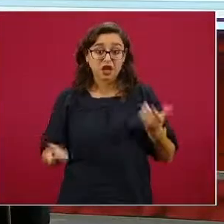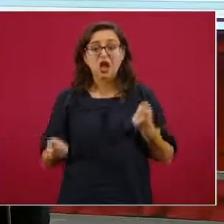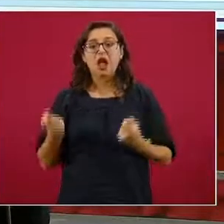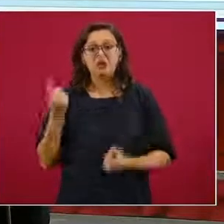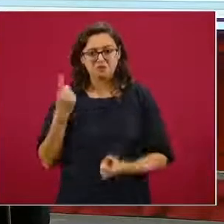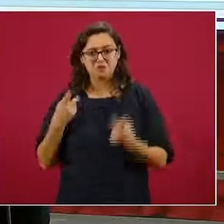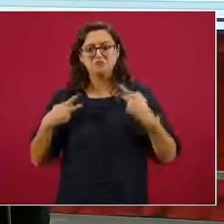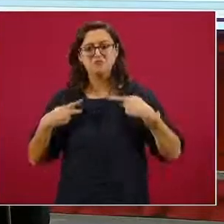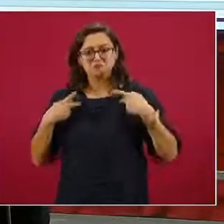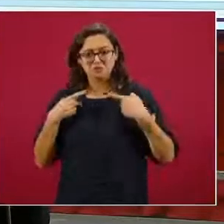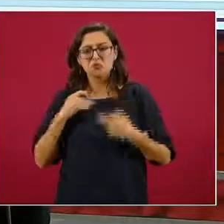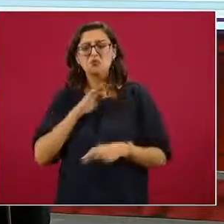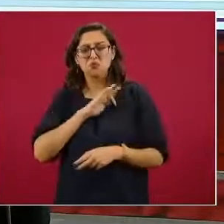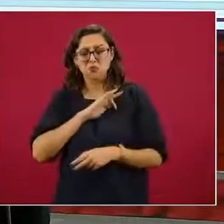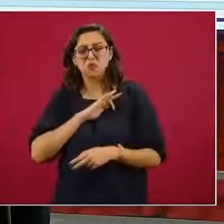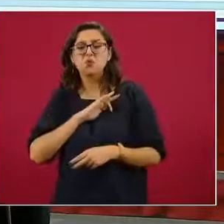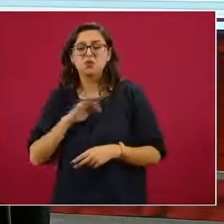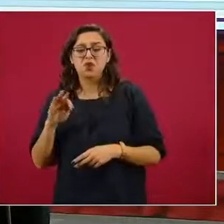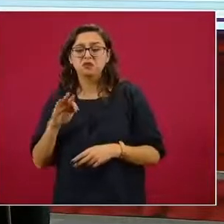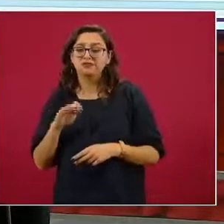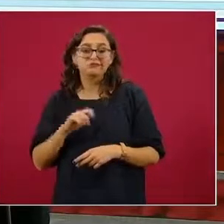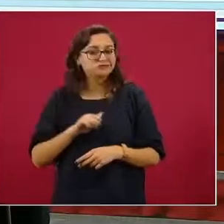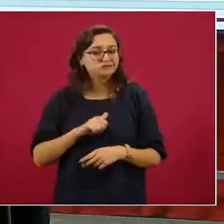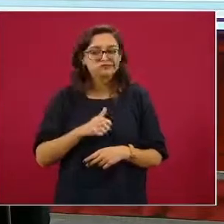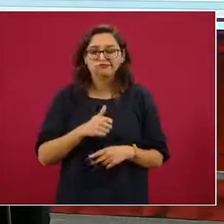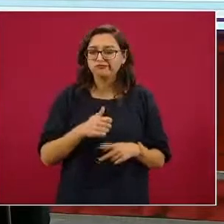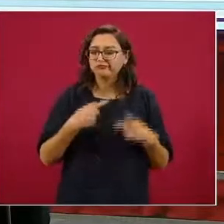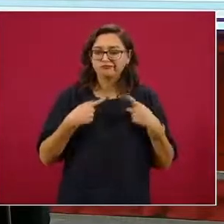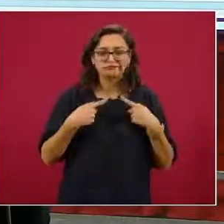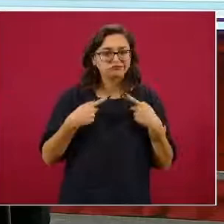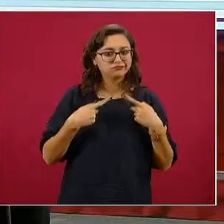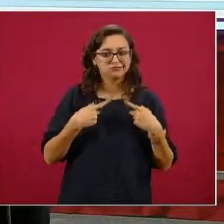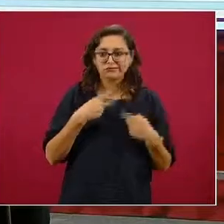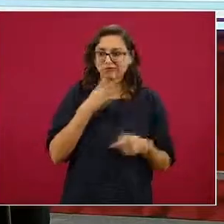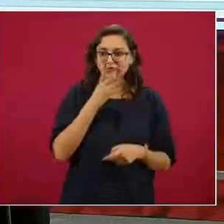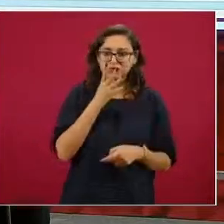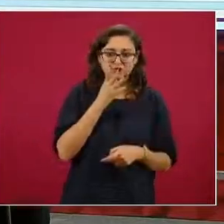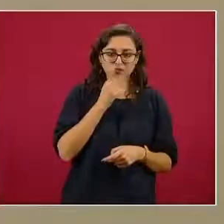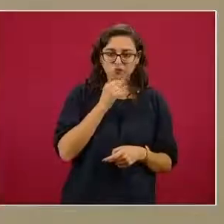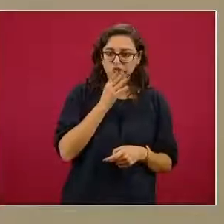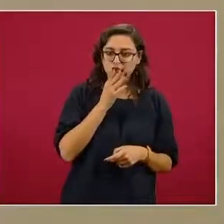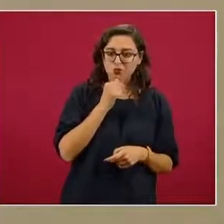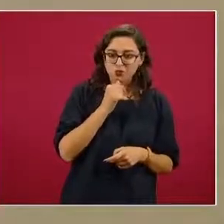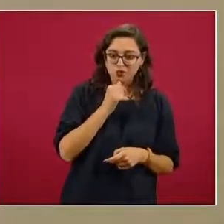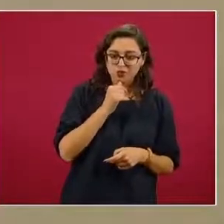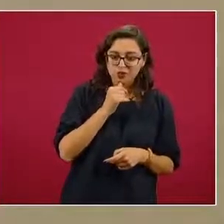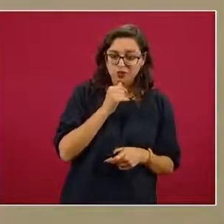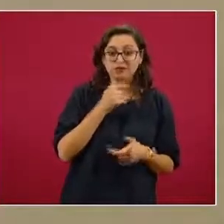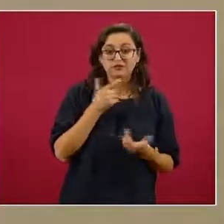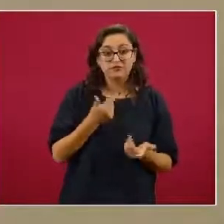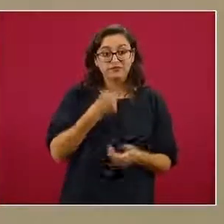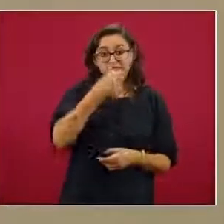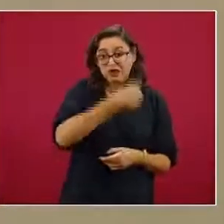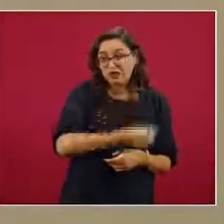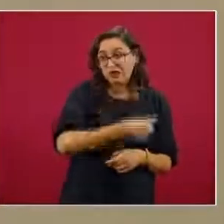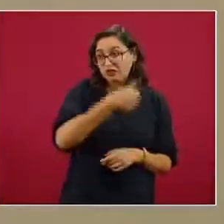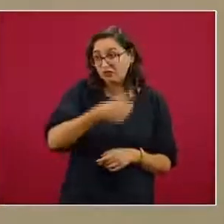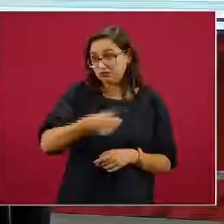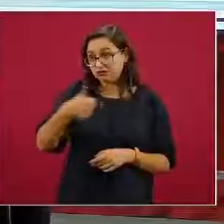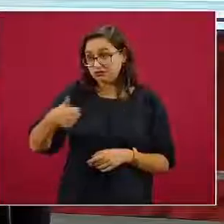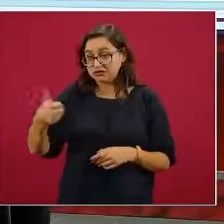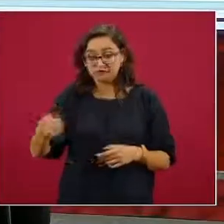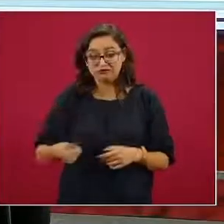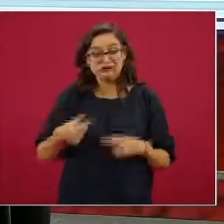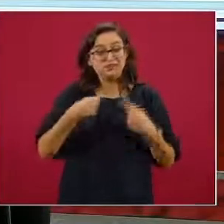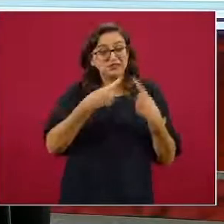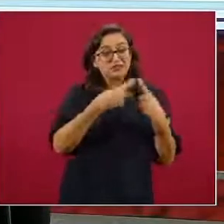personas de hacer exactamente lo que se necesita hacer, pero no tiene el mismo significado en cada una de las personas. ¿Por